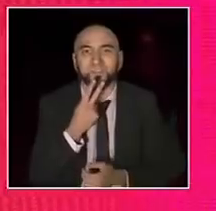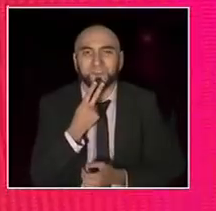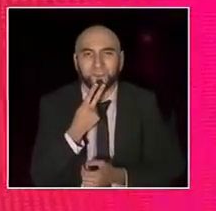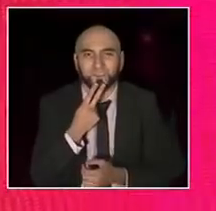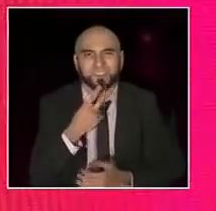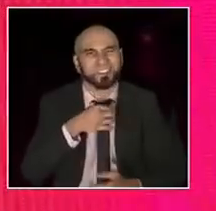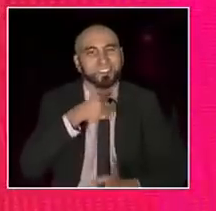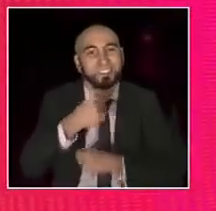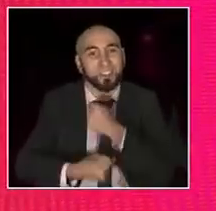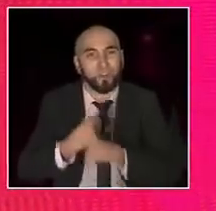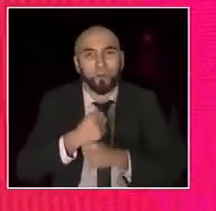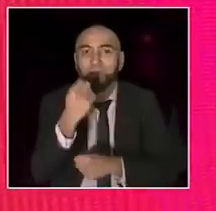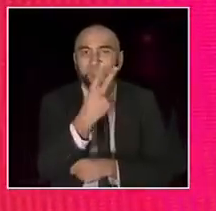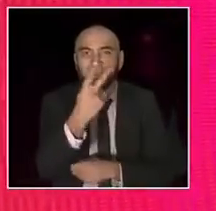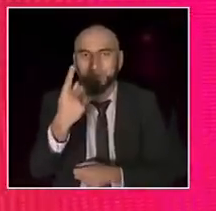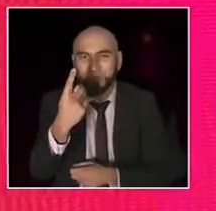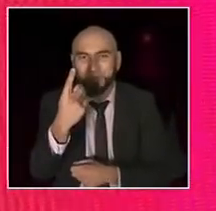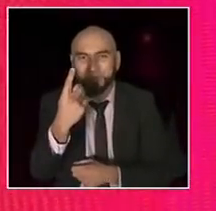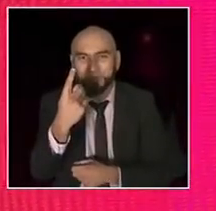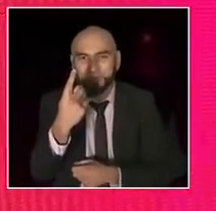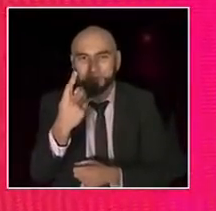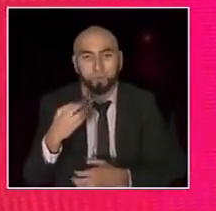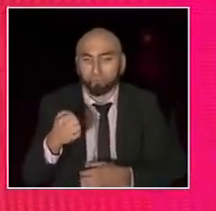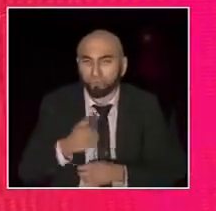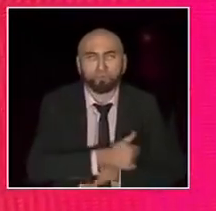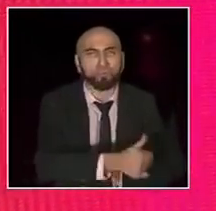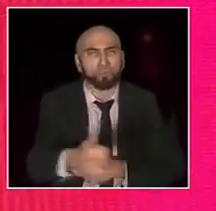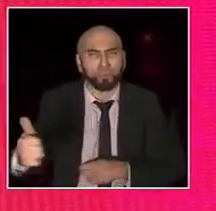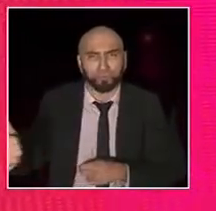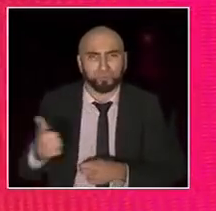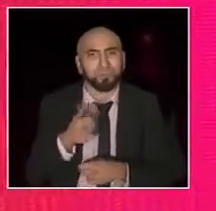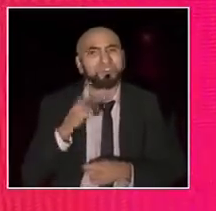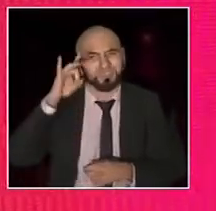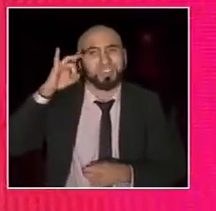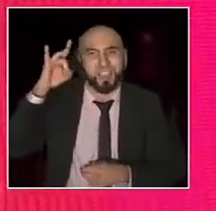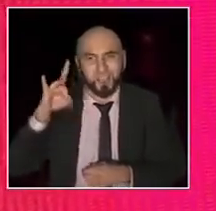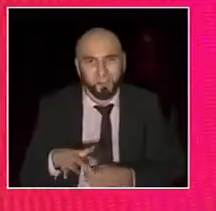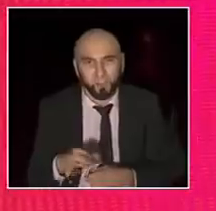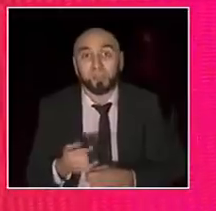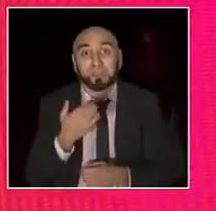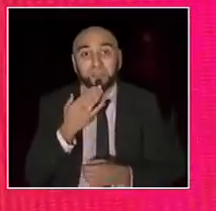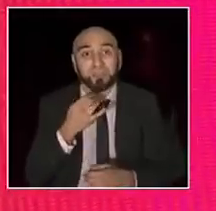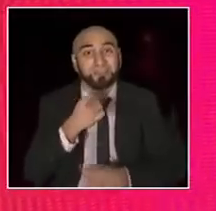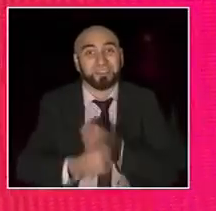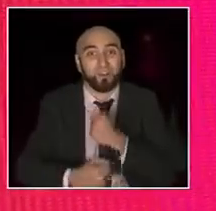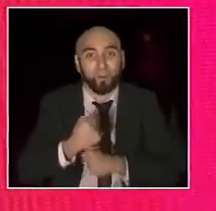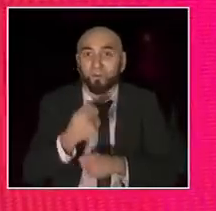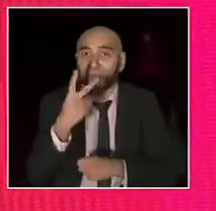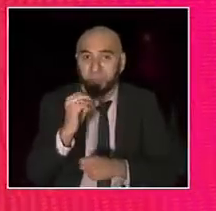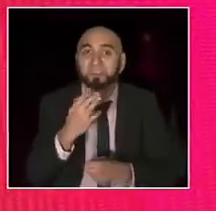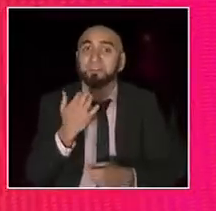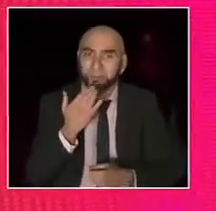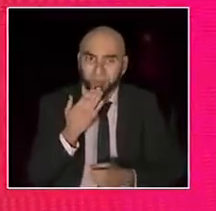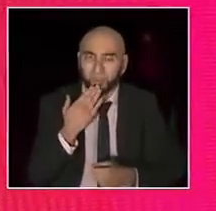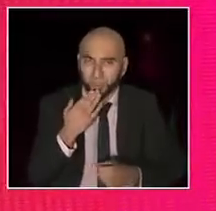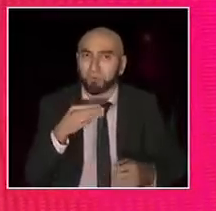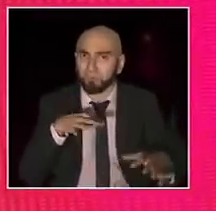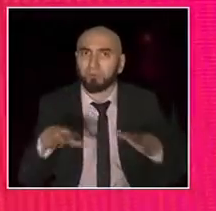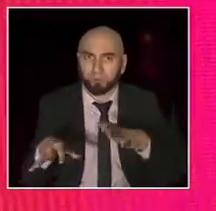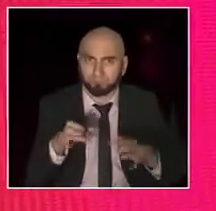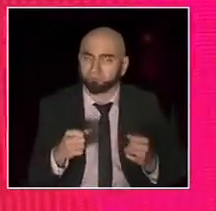XXI. Todos nosotros sabemos que también el siglo XX fue un siglo de grandes contrastes. Sin duda